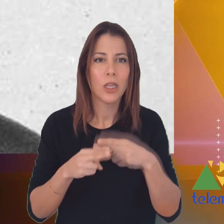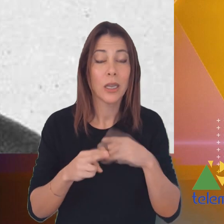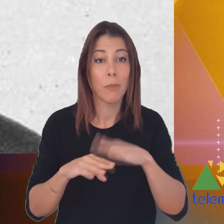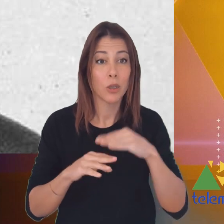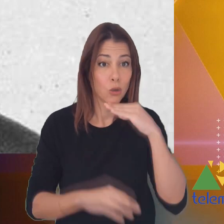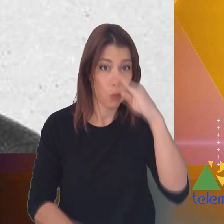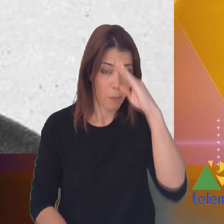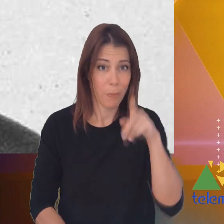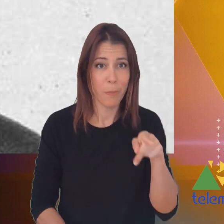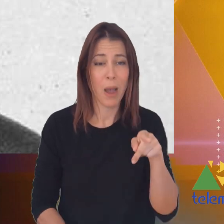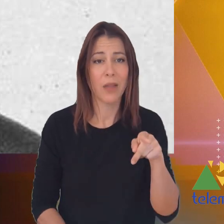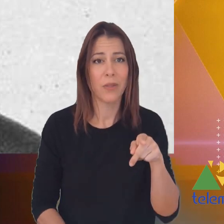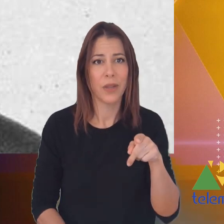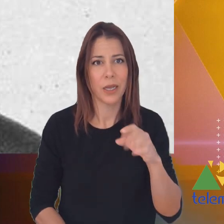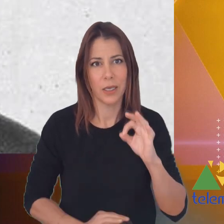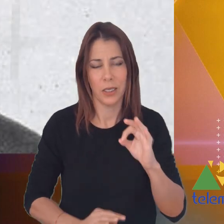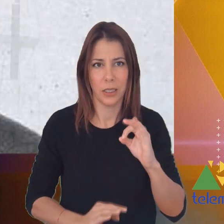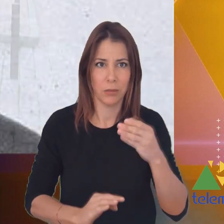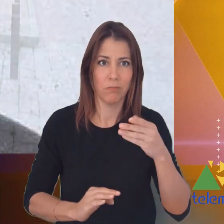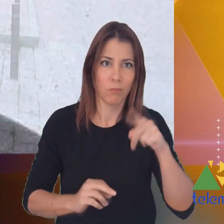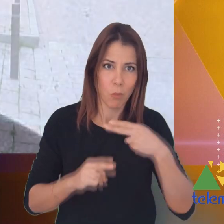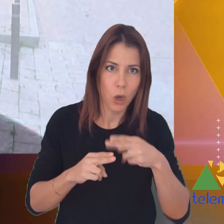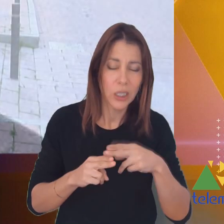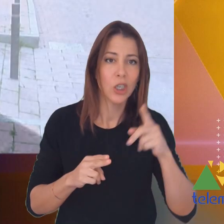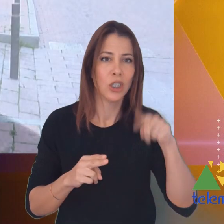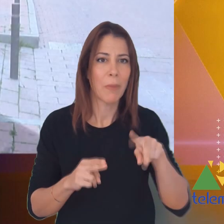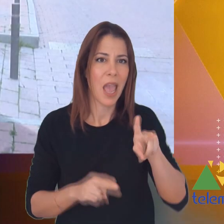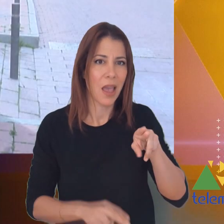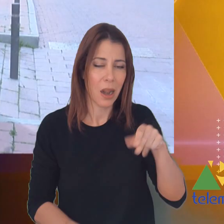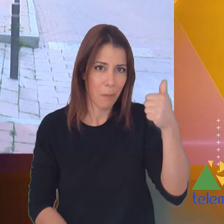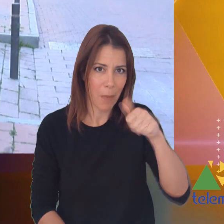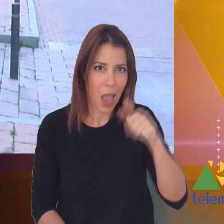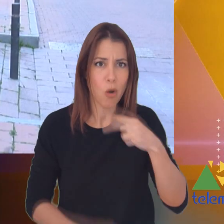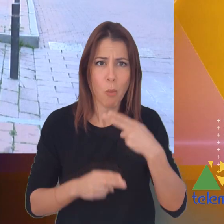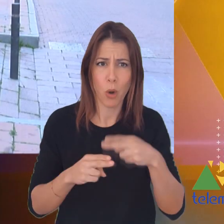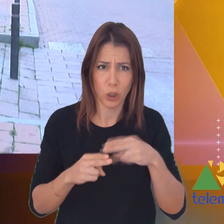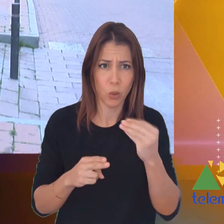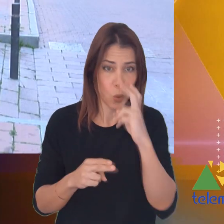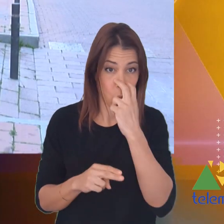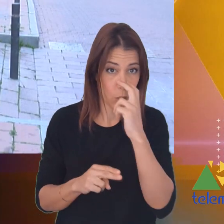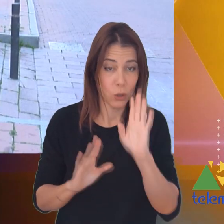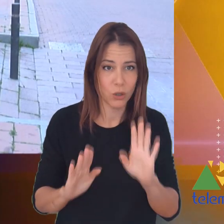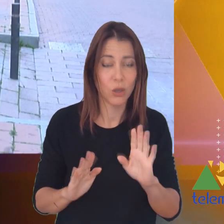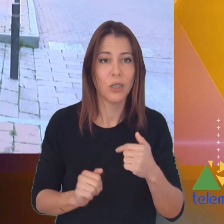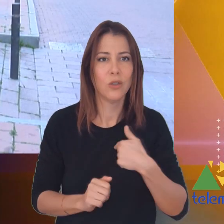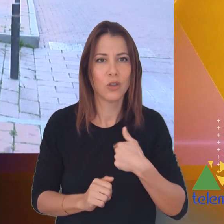padre fue corregidor de Motril, su hermano Diego María de Burgos es un político curioso, ¿no? Yo escribí hace muchos años